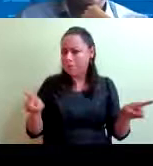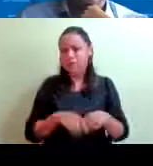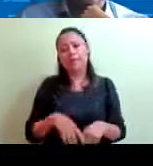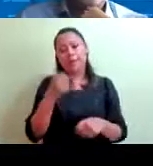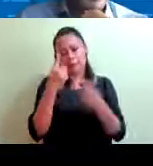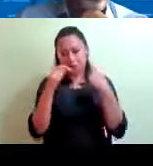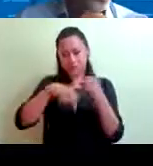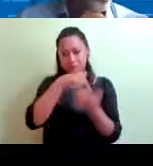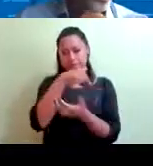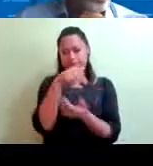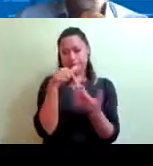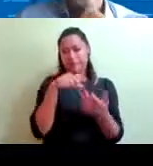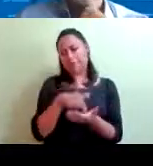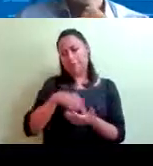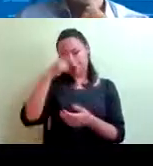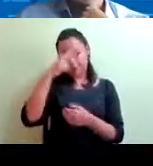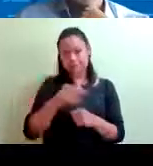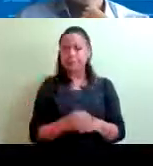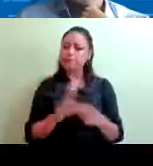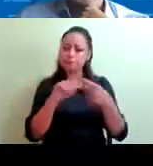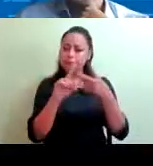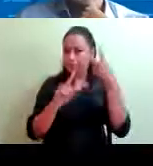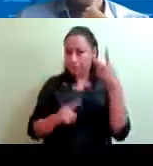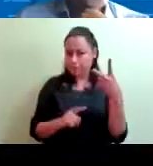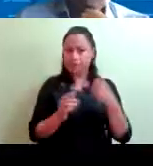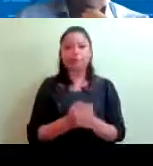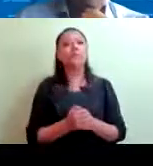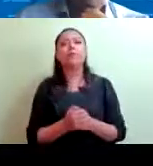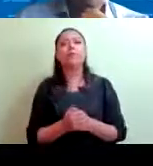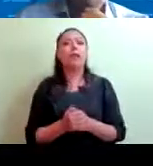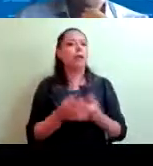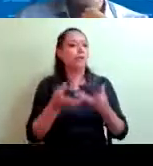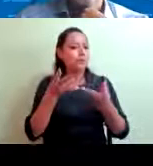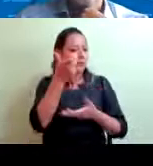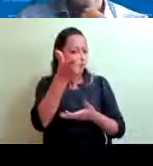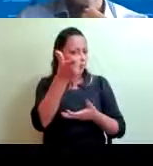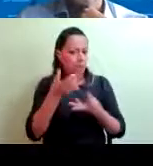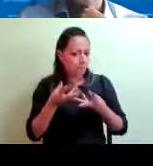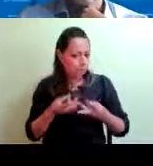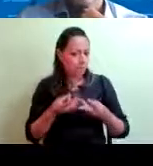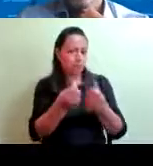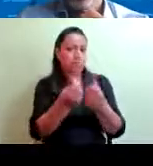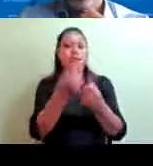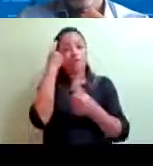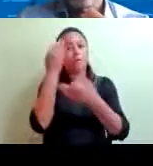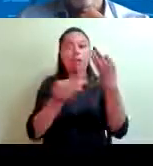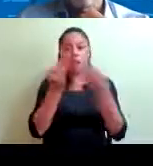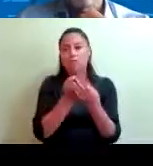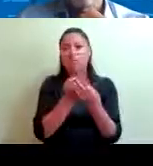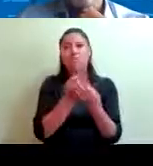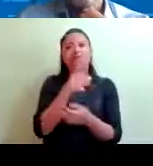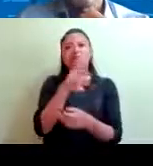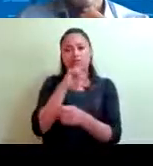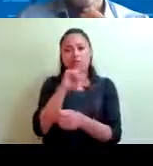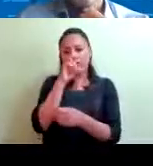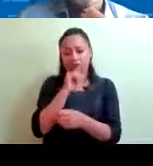El segundo tiene que ver un poco con la eficiencia en el gasto público. Tenemos obviamente escasez de recursos,